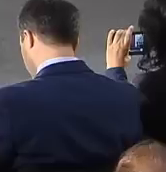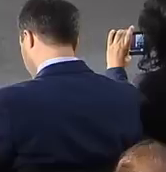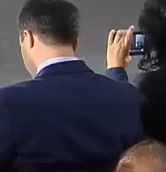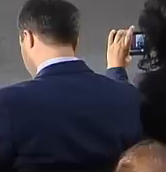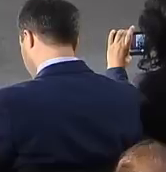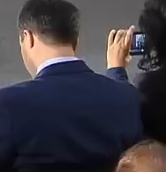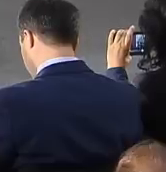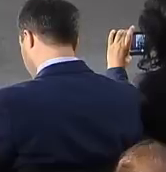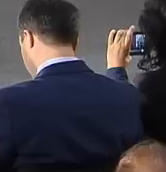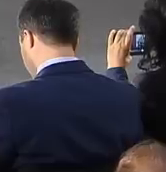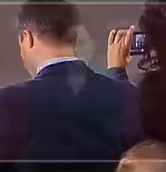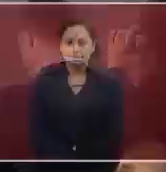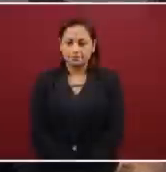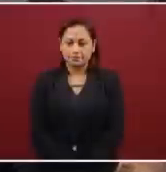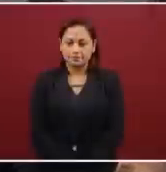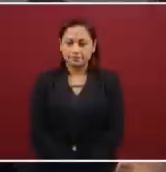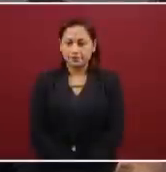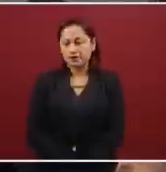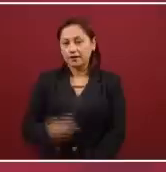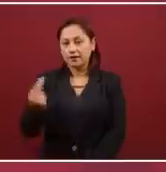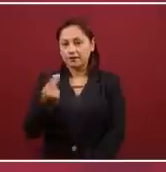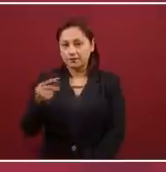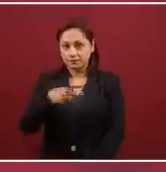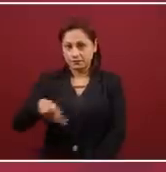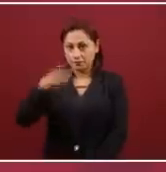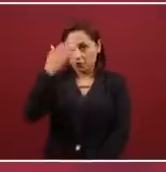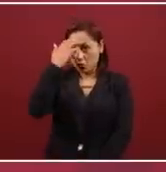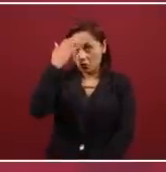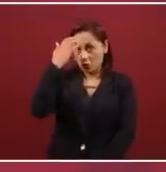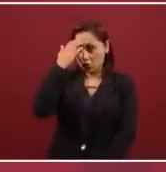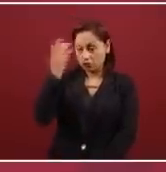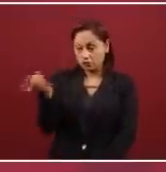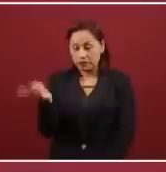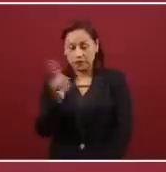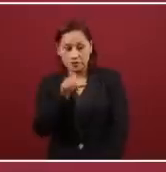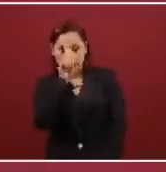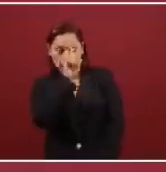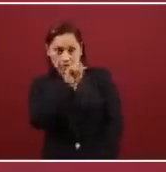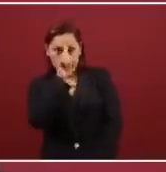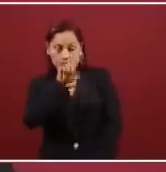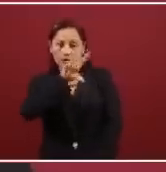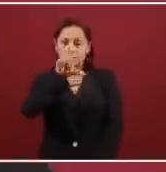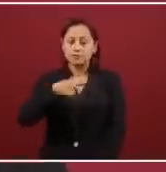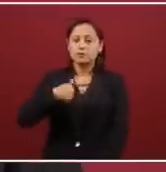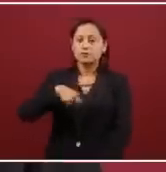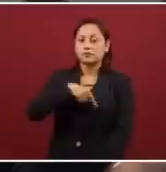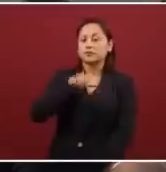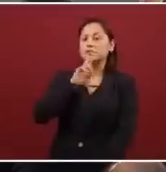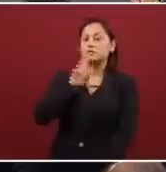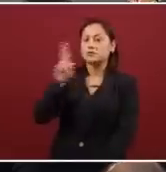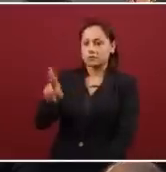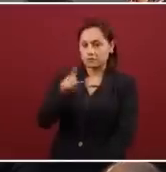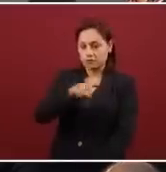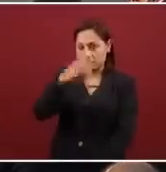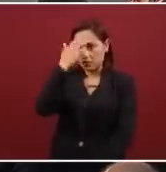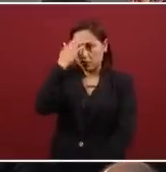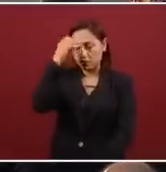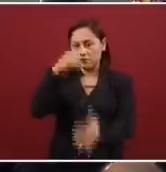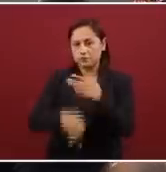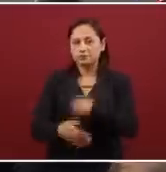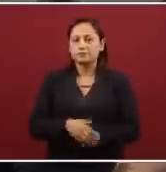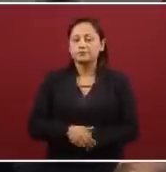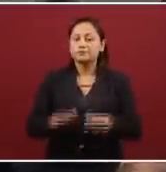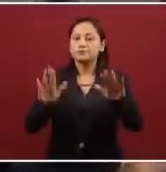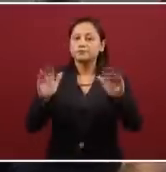la recomendación y la respuesta que estamos dando sobre este tema. Muy bien, entonces nos vemos